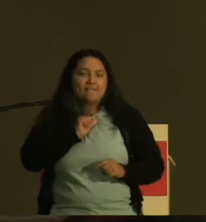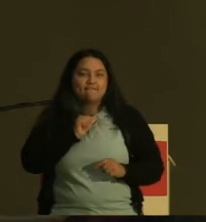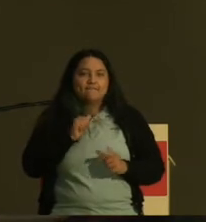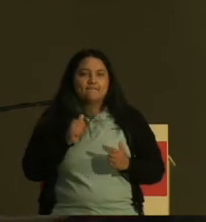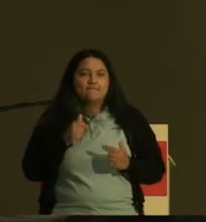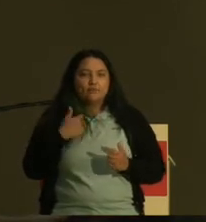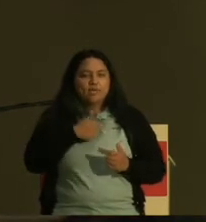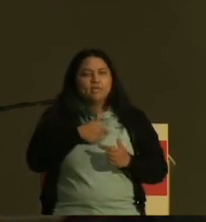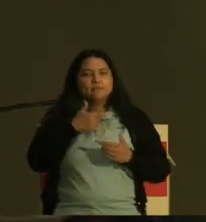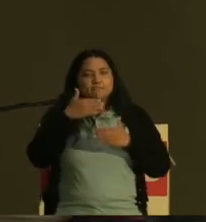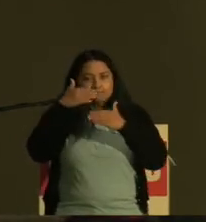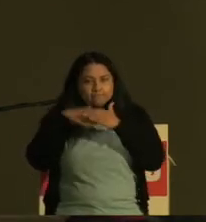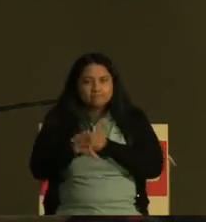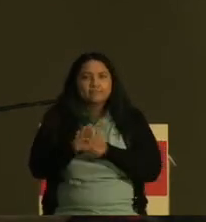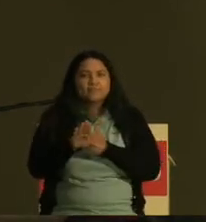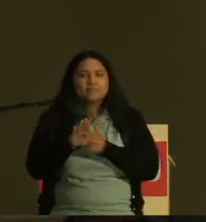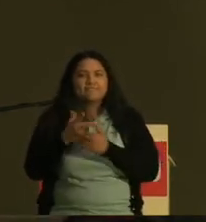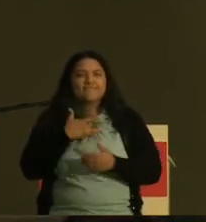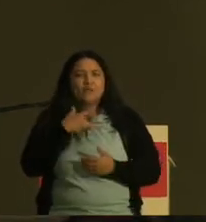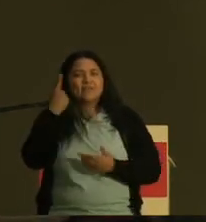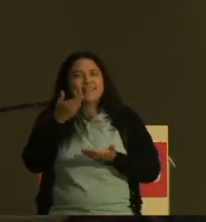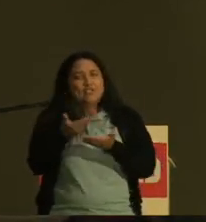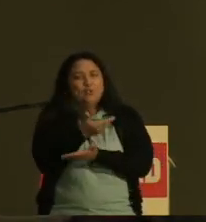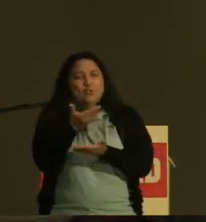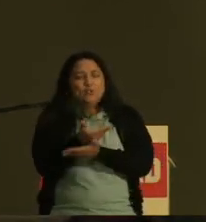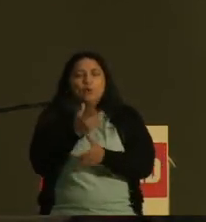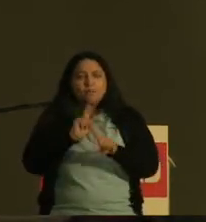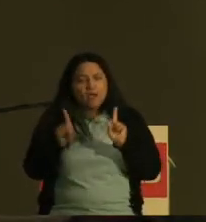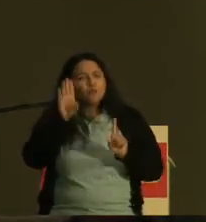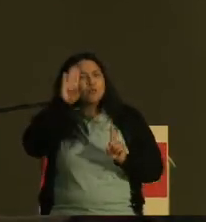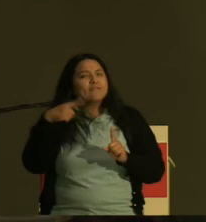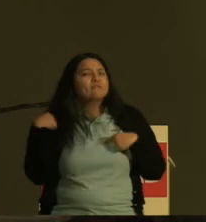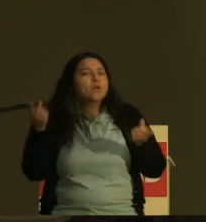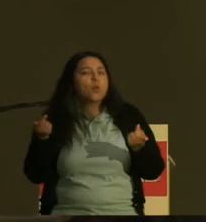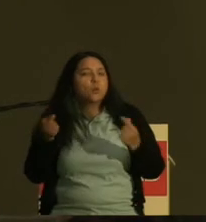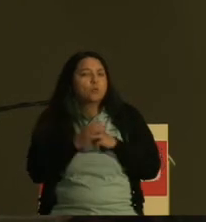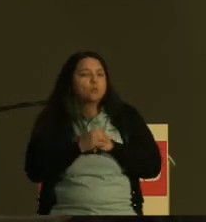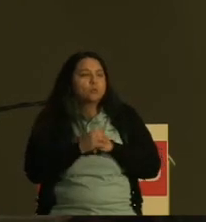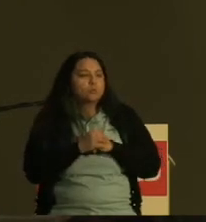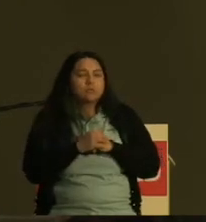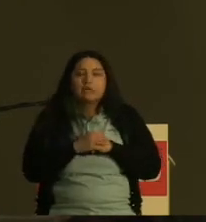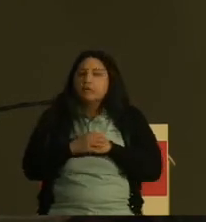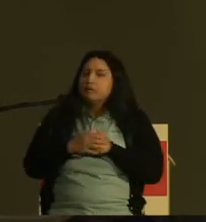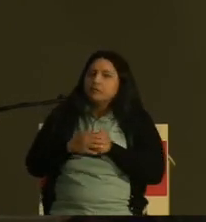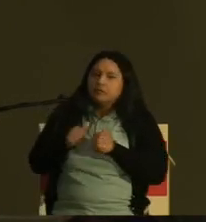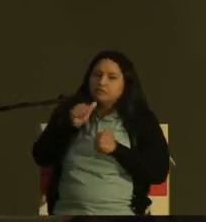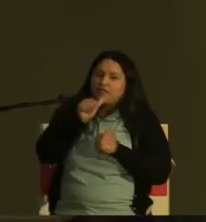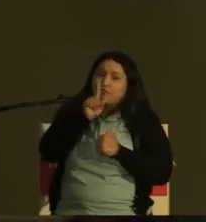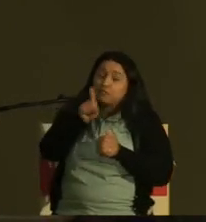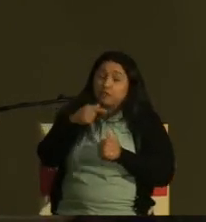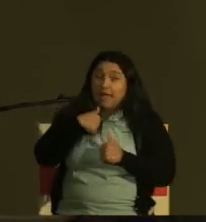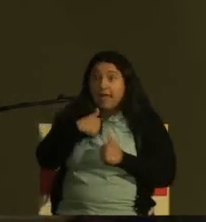to something we know. And it's so hard. Sí, pero yo no sé si sea inocencia.